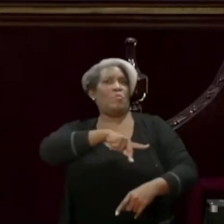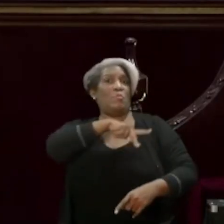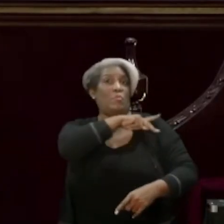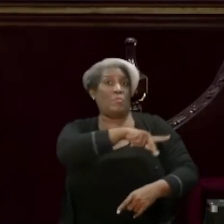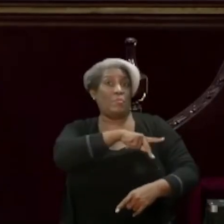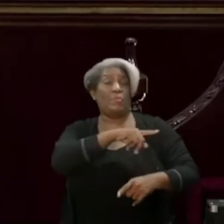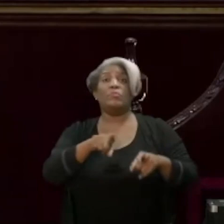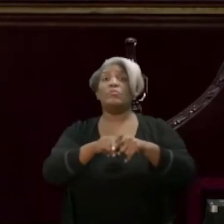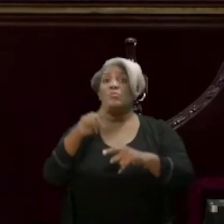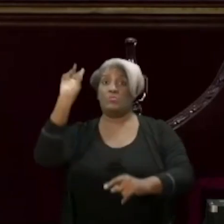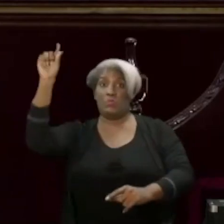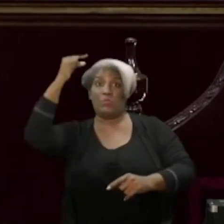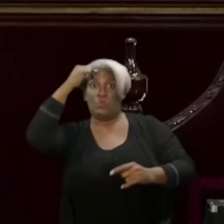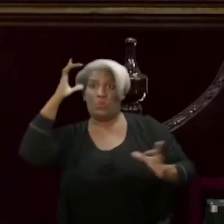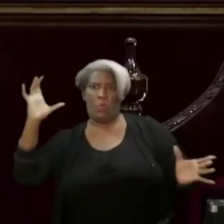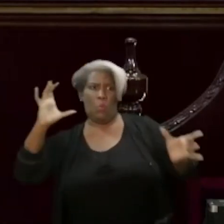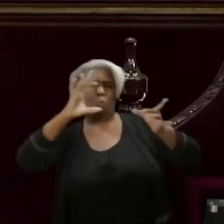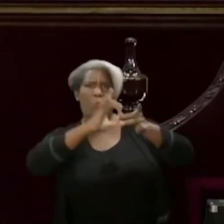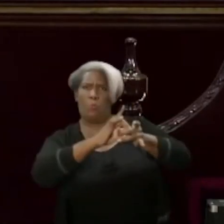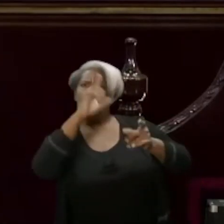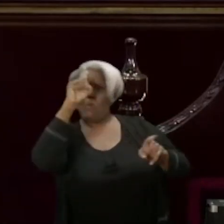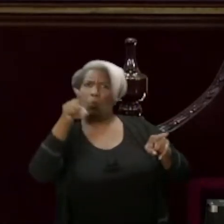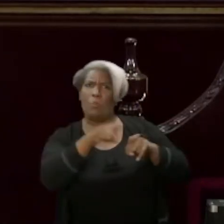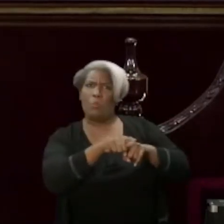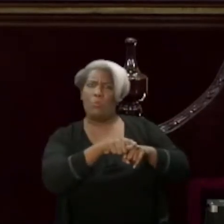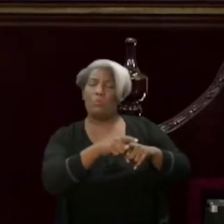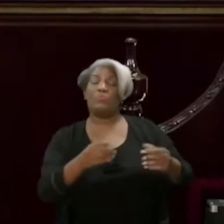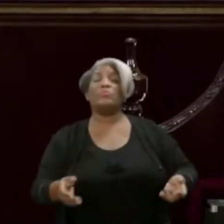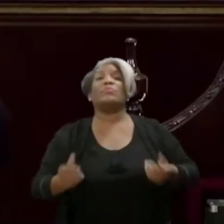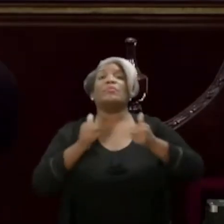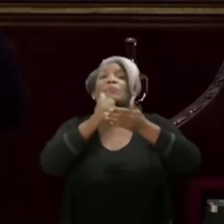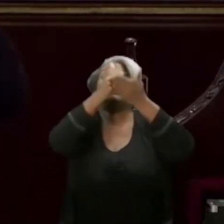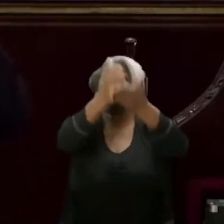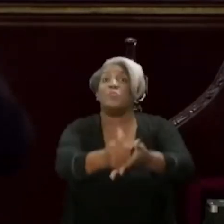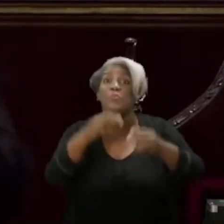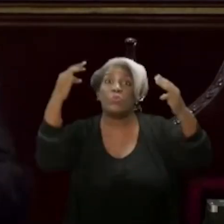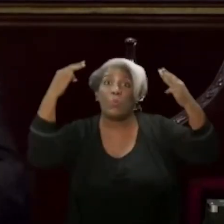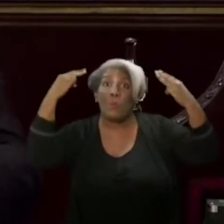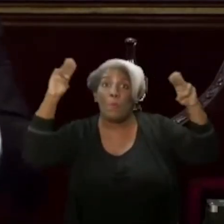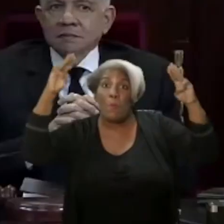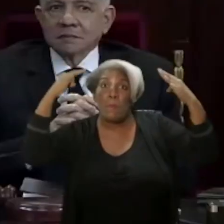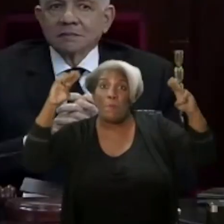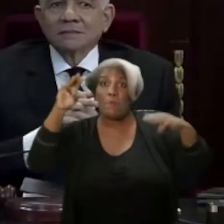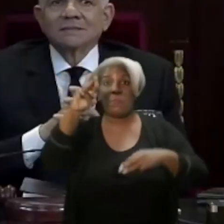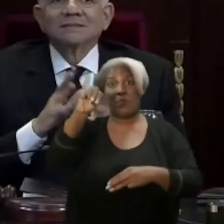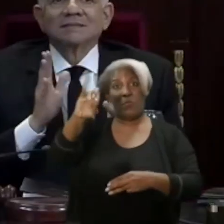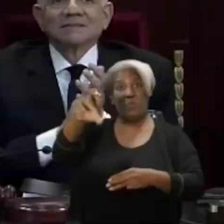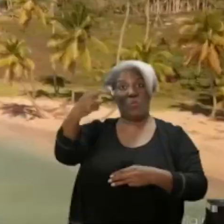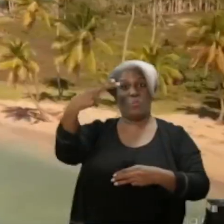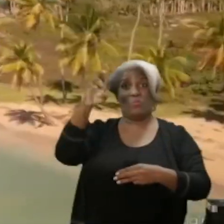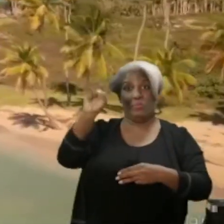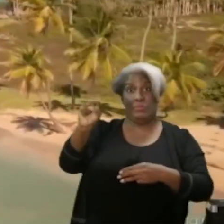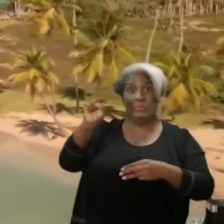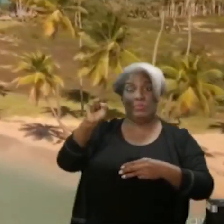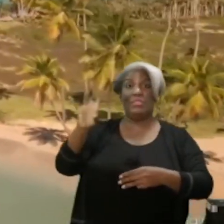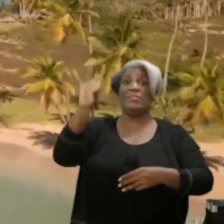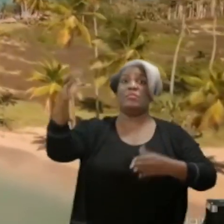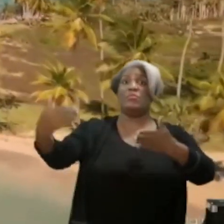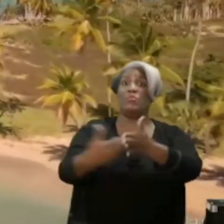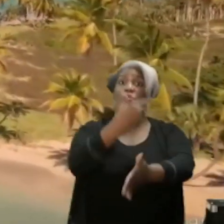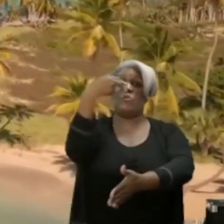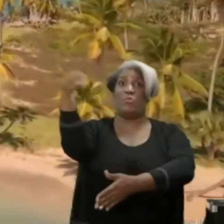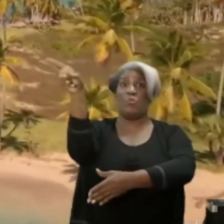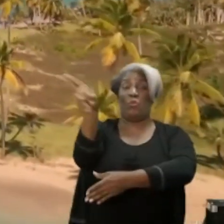viene desarrollando en el desarrollo de Miches con el inicio, señores, de construcción de 7 nuevos hoteles